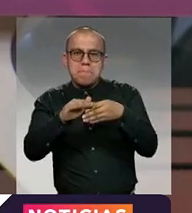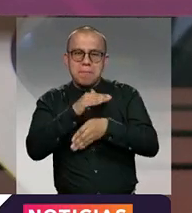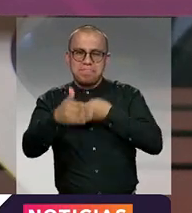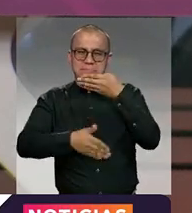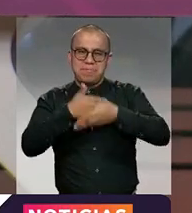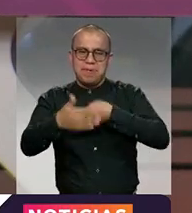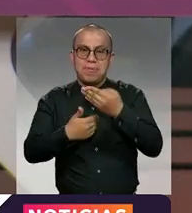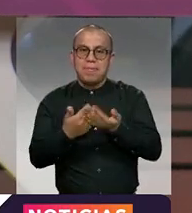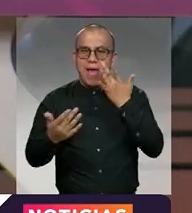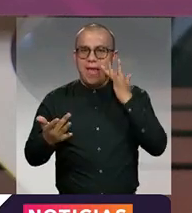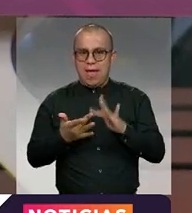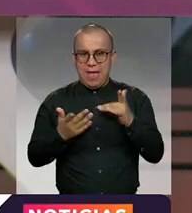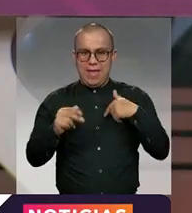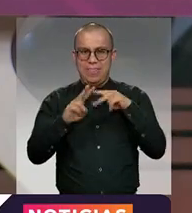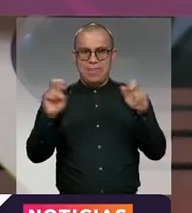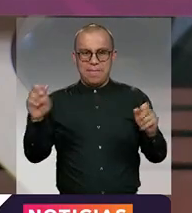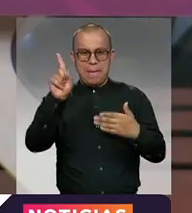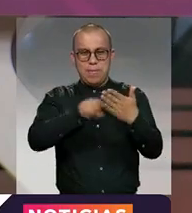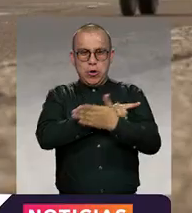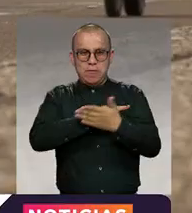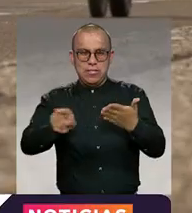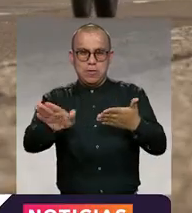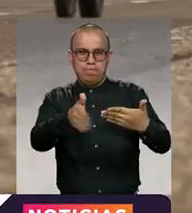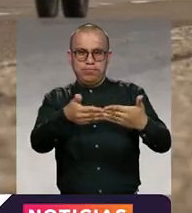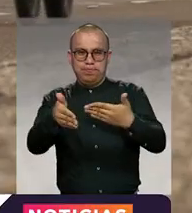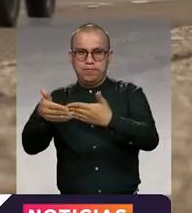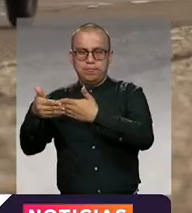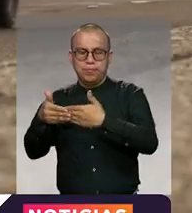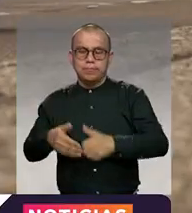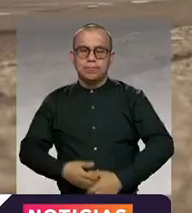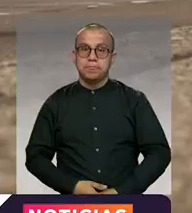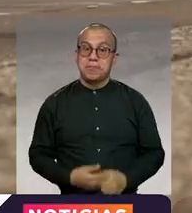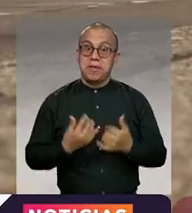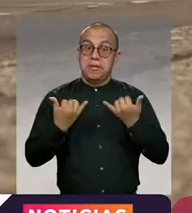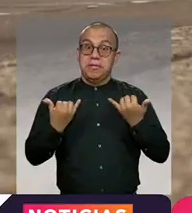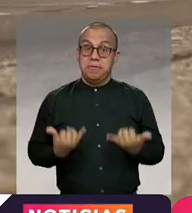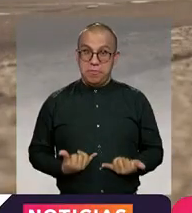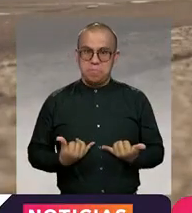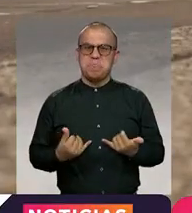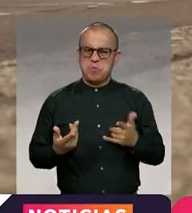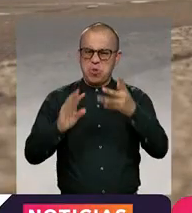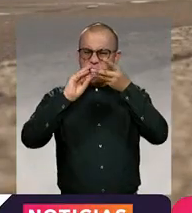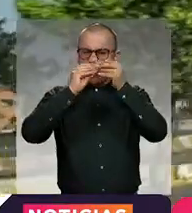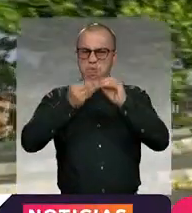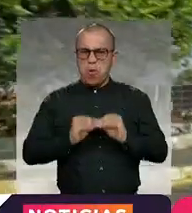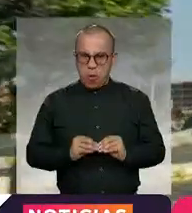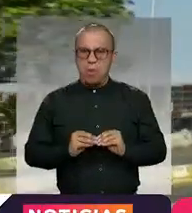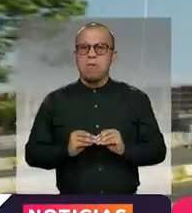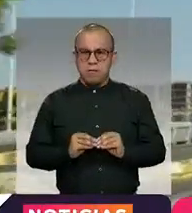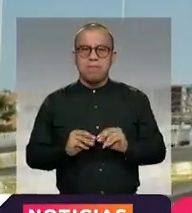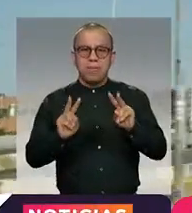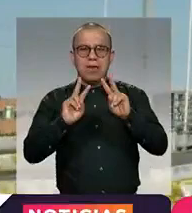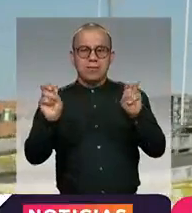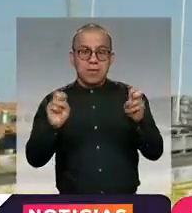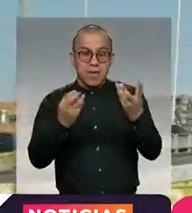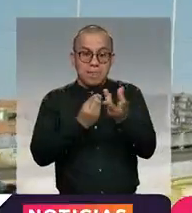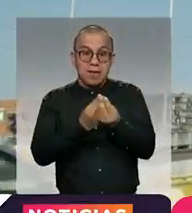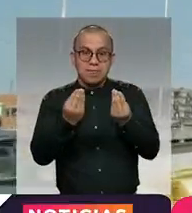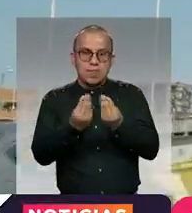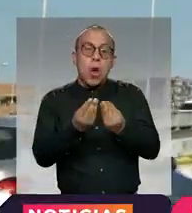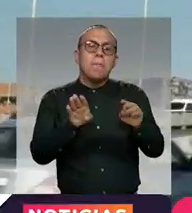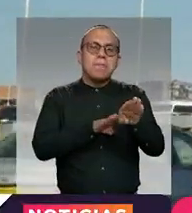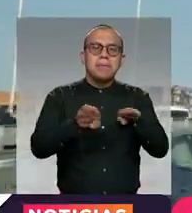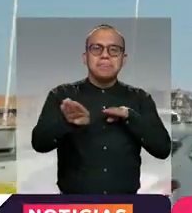y evitar así la restricción. Hasta el momento, una de las formas para estar exento del pico y placa en